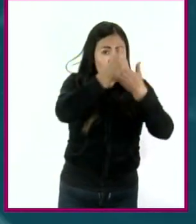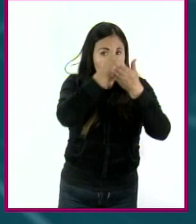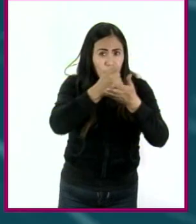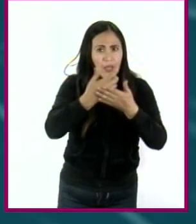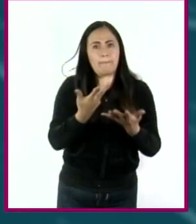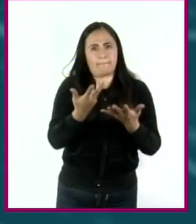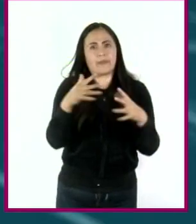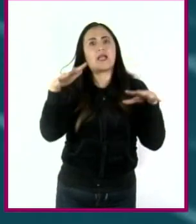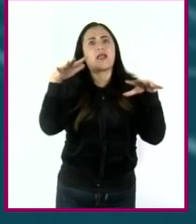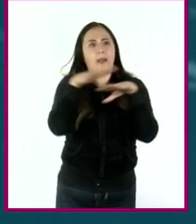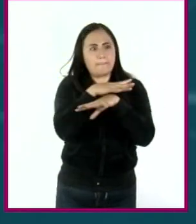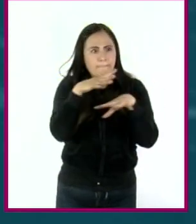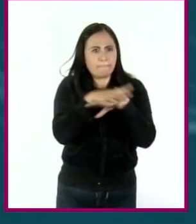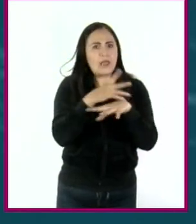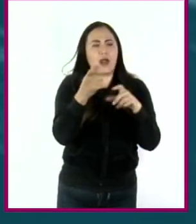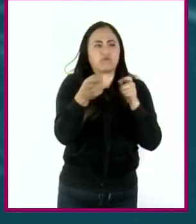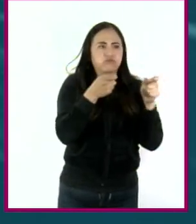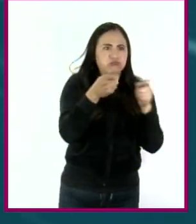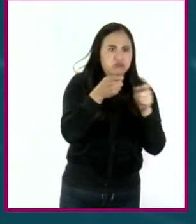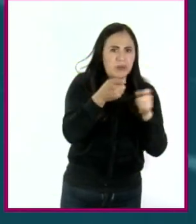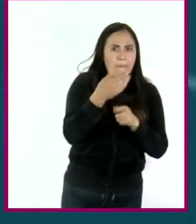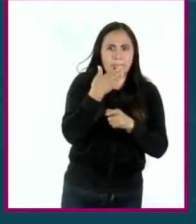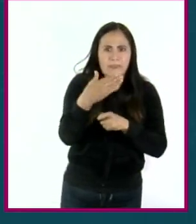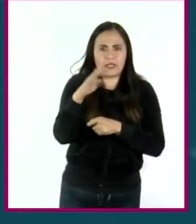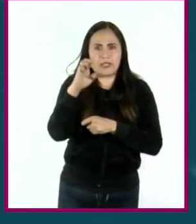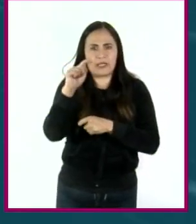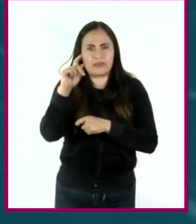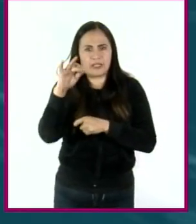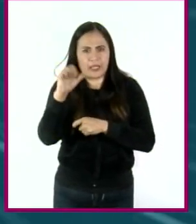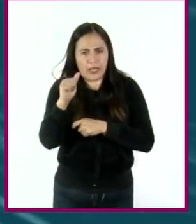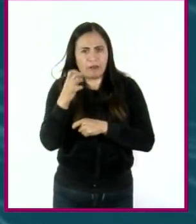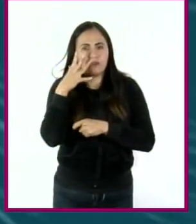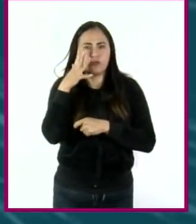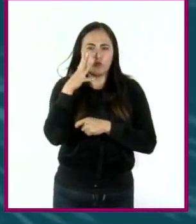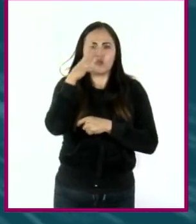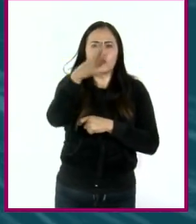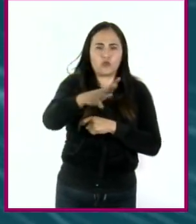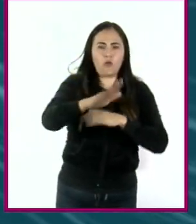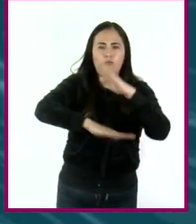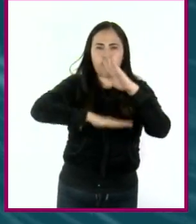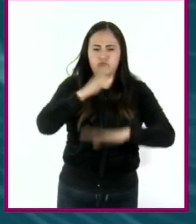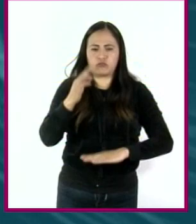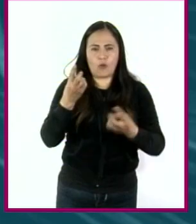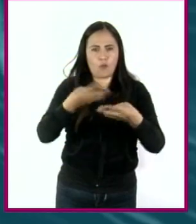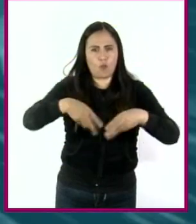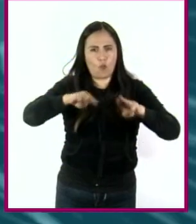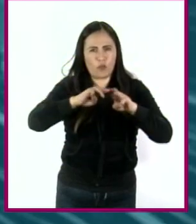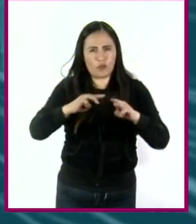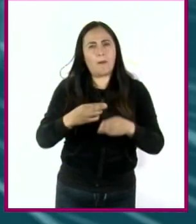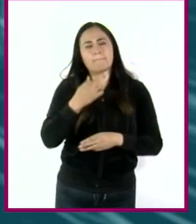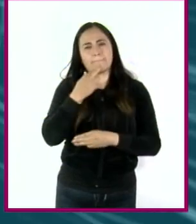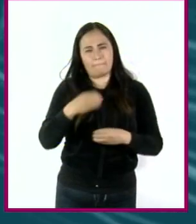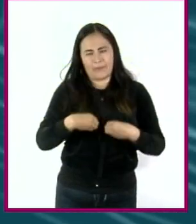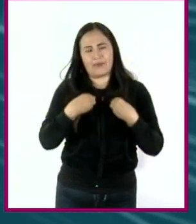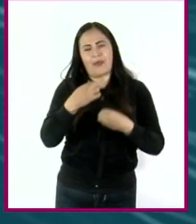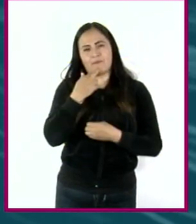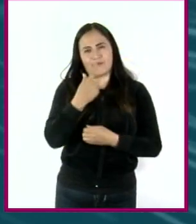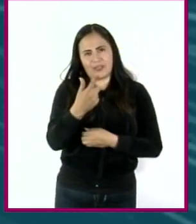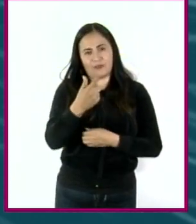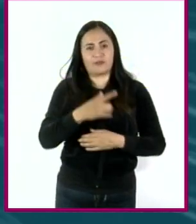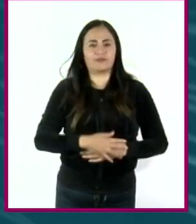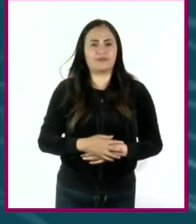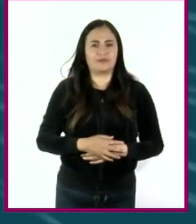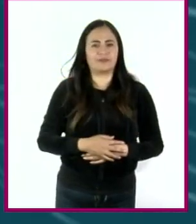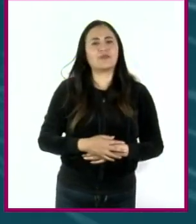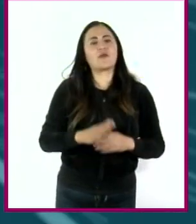que, manejados con responsabilidad y ética, están destinados a hacer de nuestro mundo un lugar mejor. No olviden seguirnos